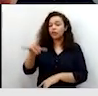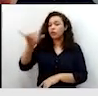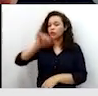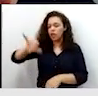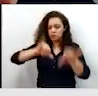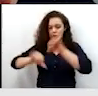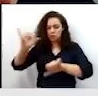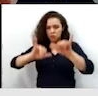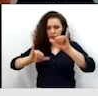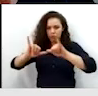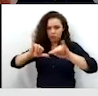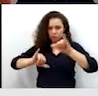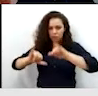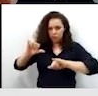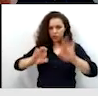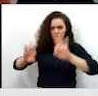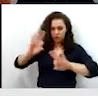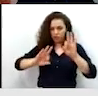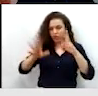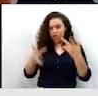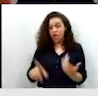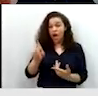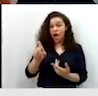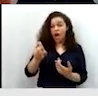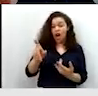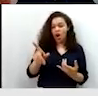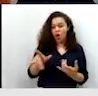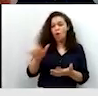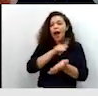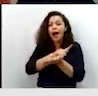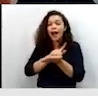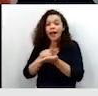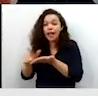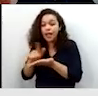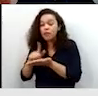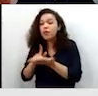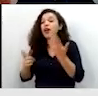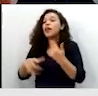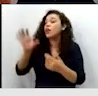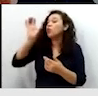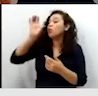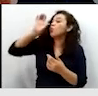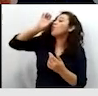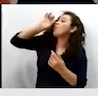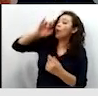físico-químico para dar la purificación de esta y el consumo sea apto para los humanos.